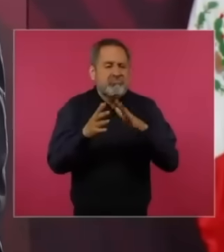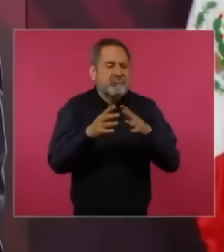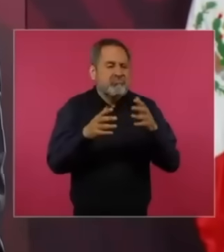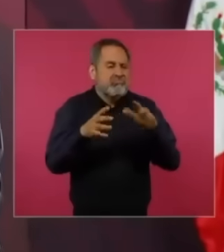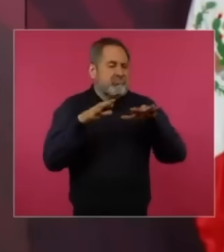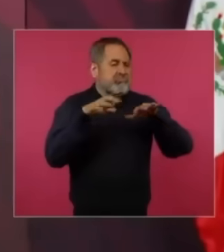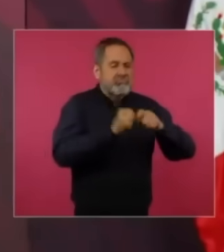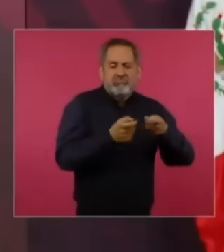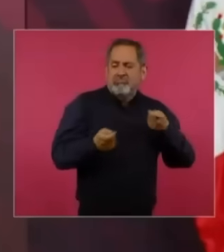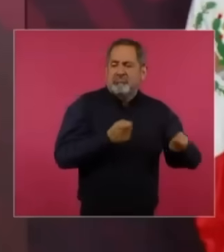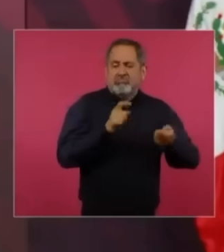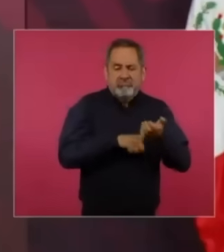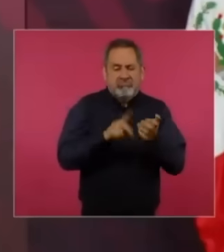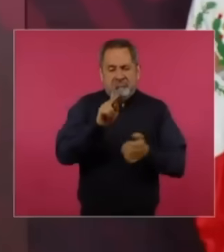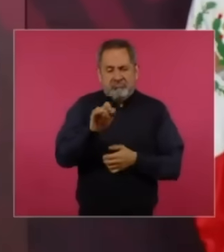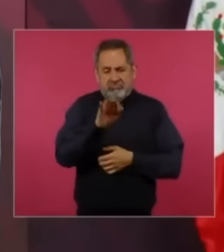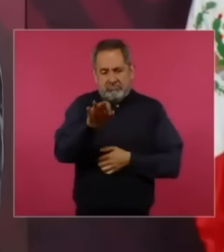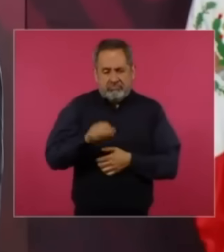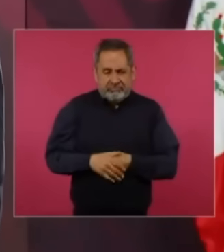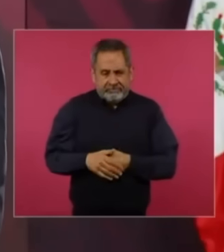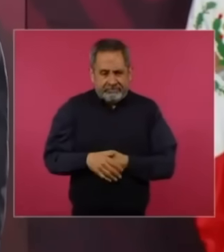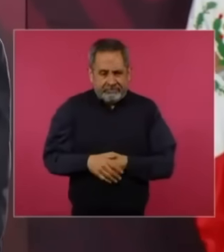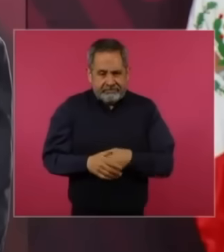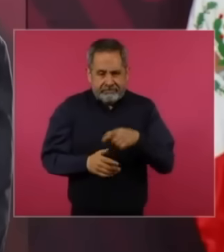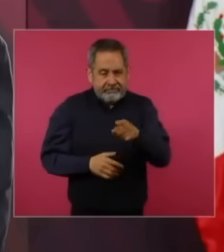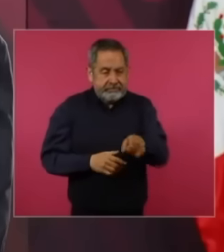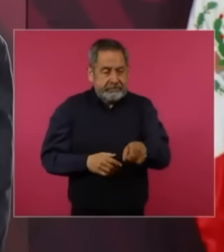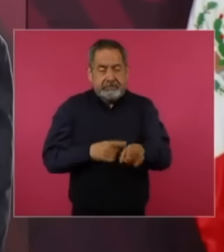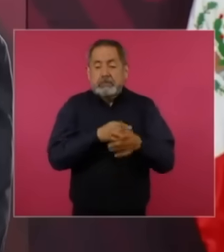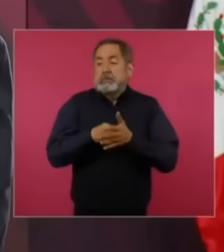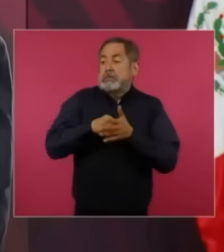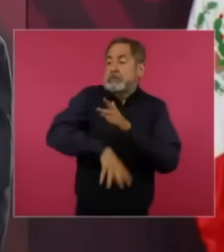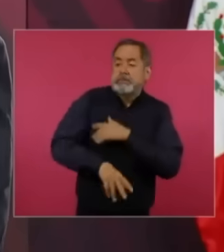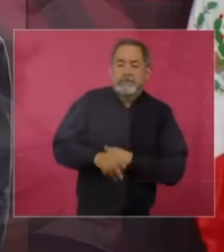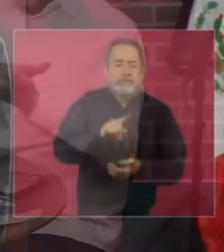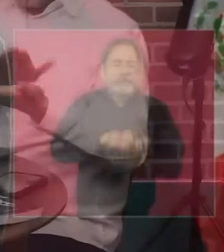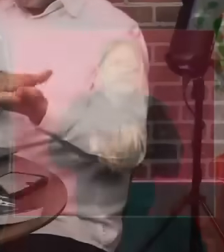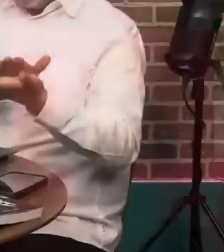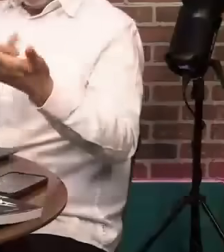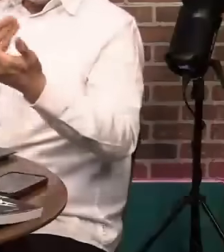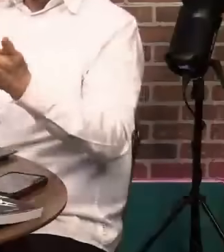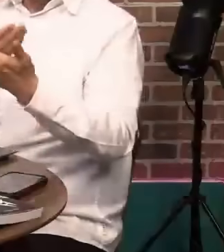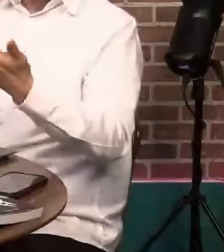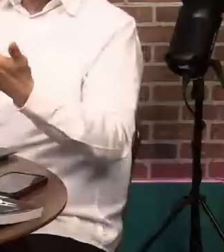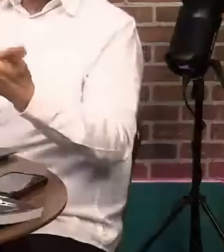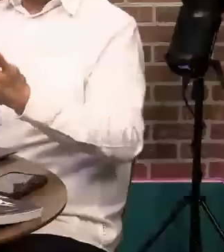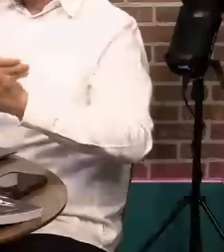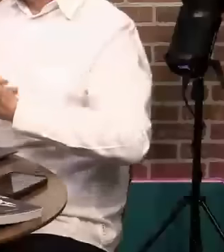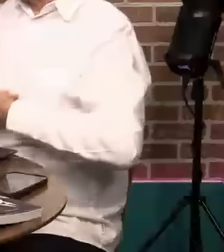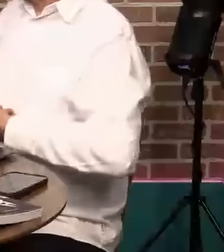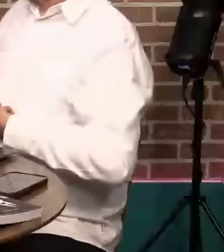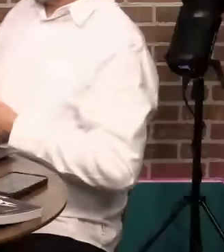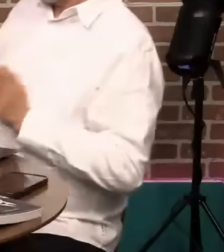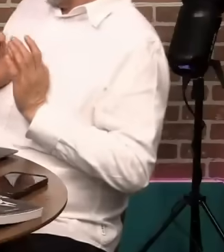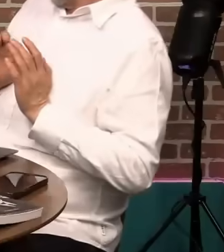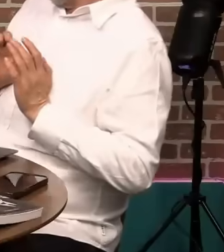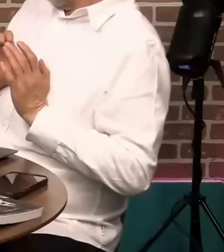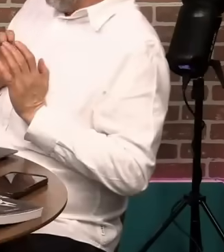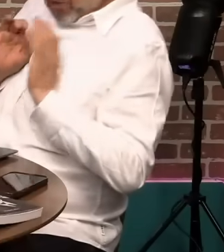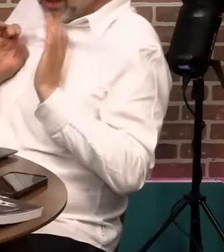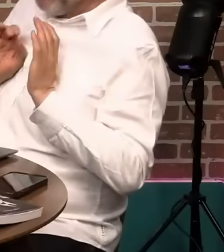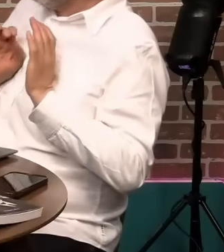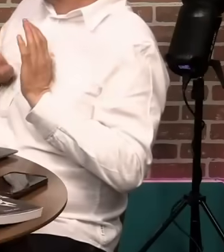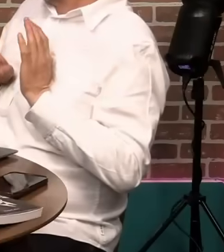mayoría diga Órale por é sí agarro y veo el currículum digo este hombre es este tal tal tal tal tal pues